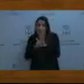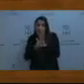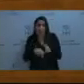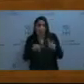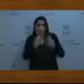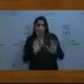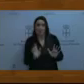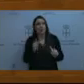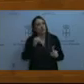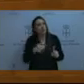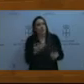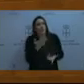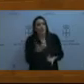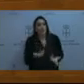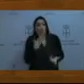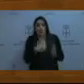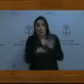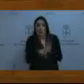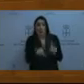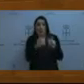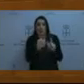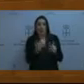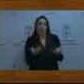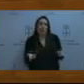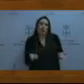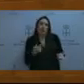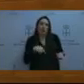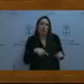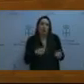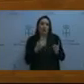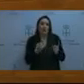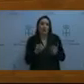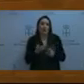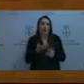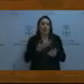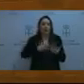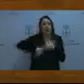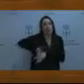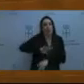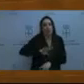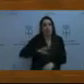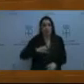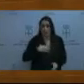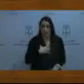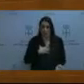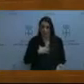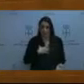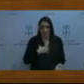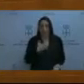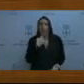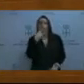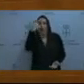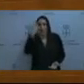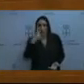Y yo creo que aquí tenemos que ser serios y, si la legislación no lo permite, no tratar de engañar a los que nos escuchan. Tratar de decir, oiga, ojalá se